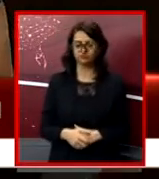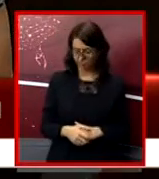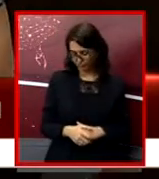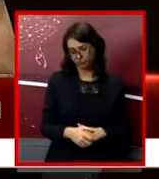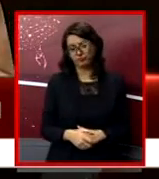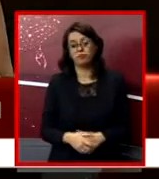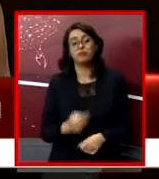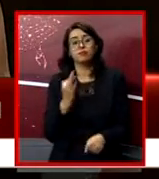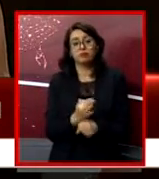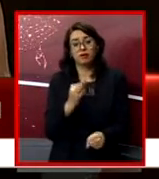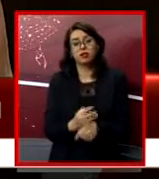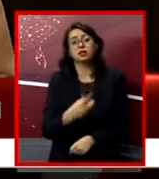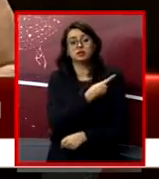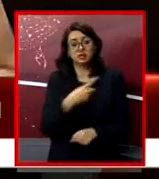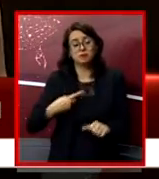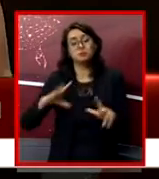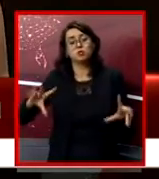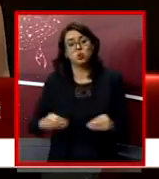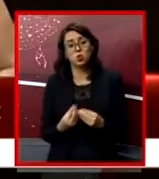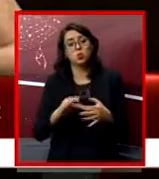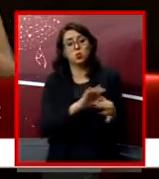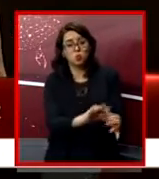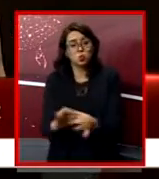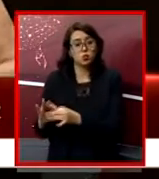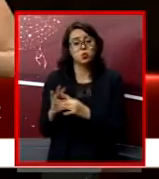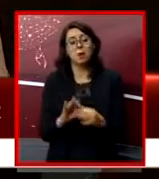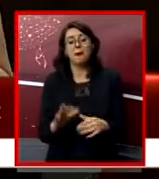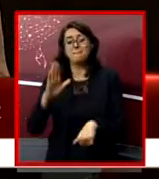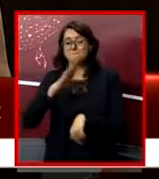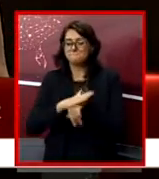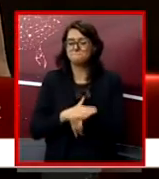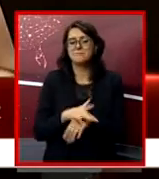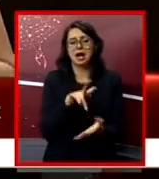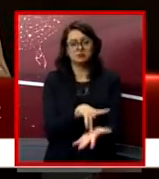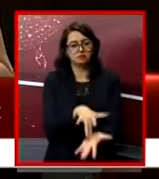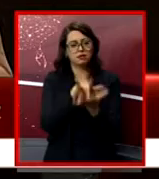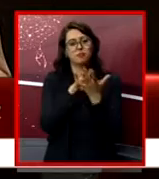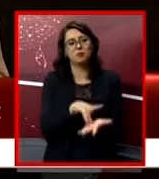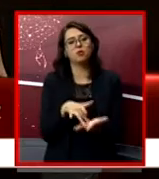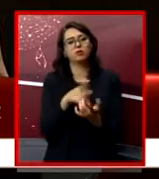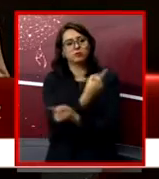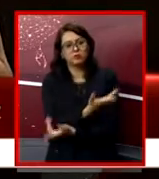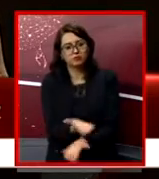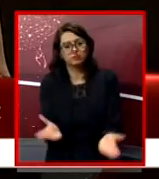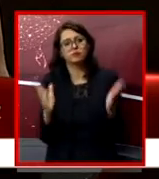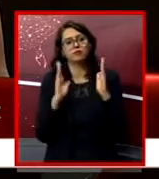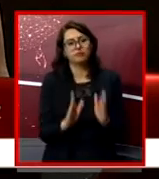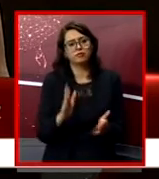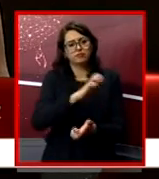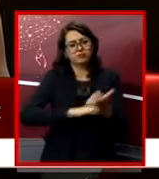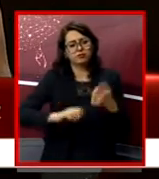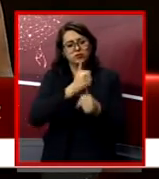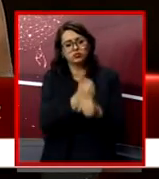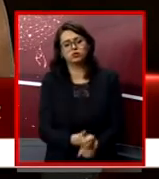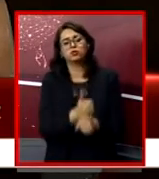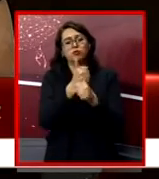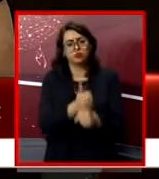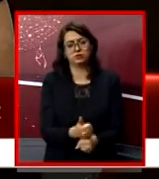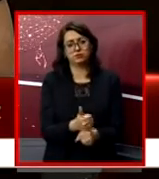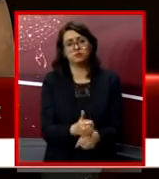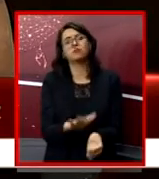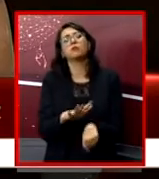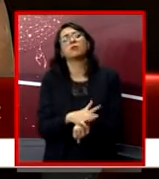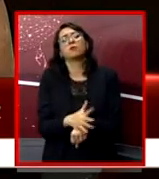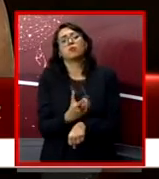Es momento de unirnos y brindar todo el apoyo a nuestros hermanos en desgracia, pues